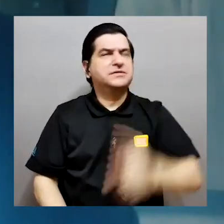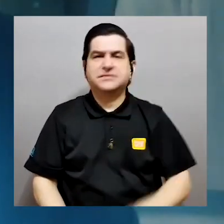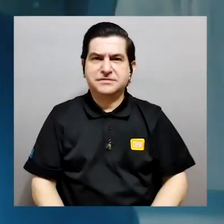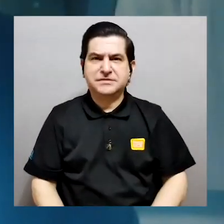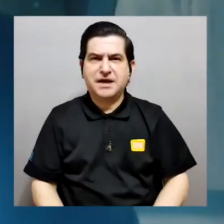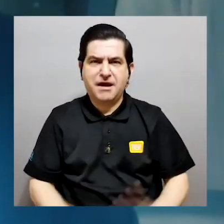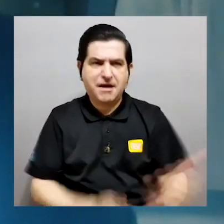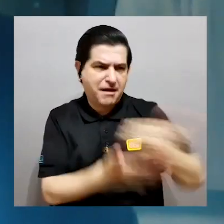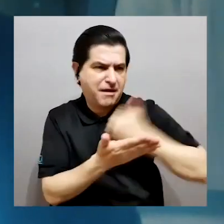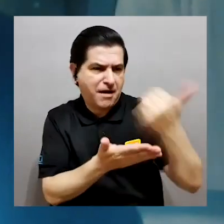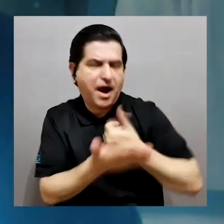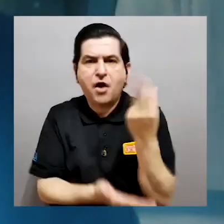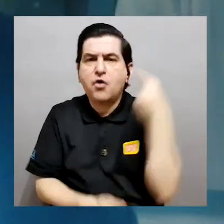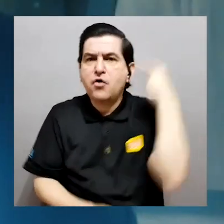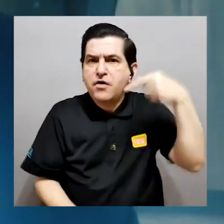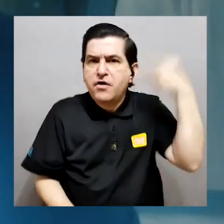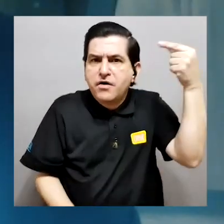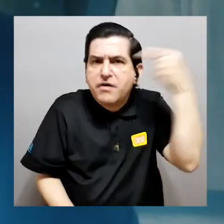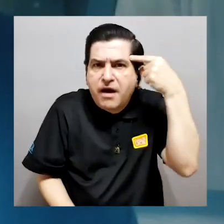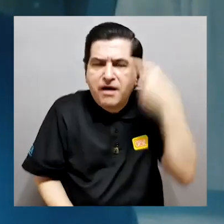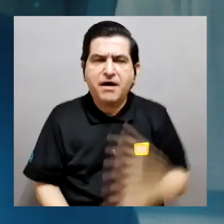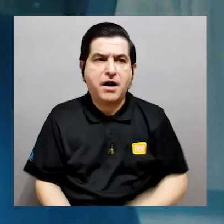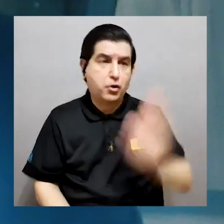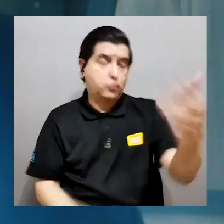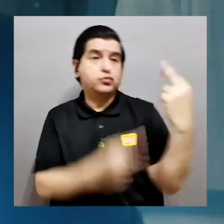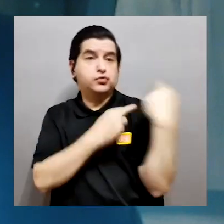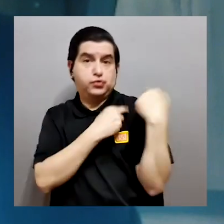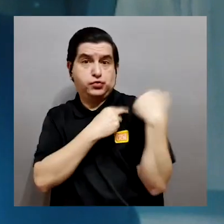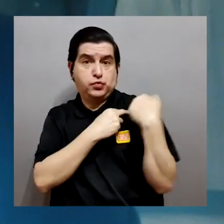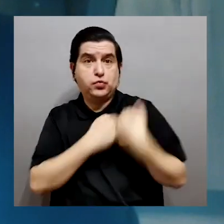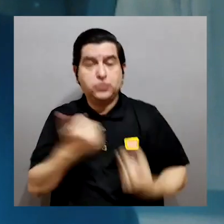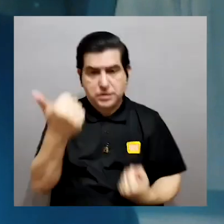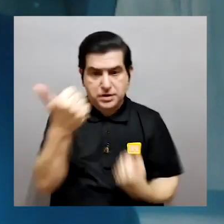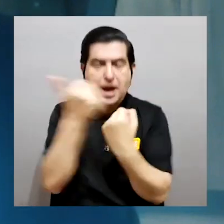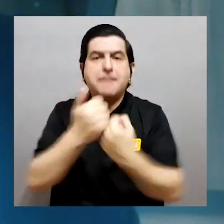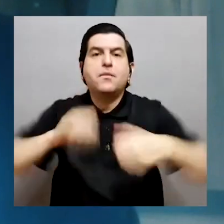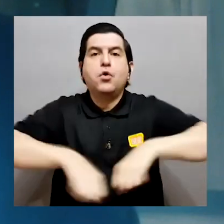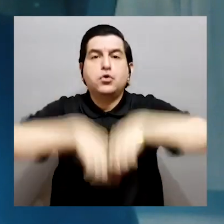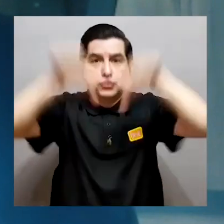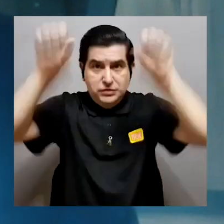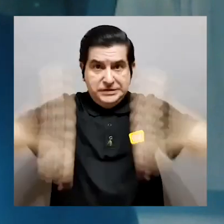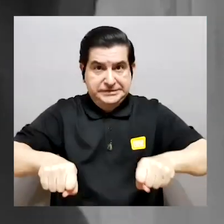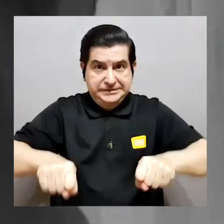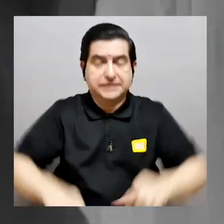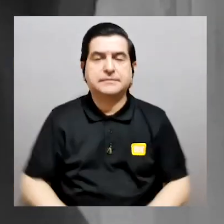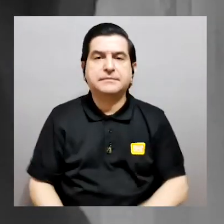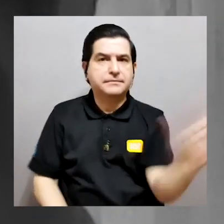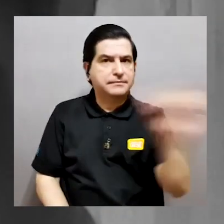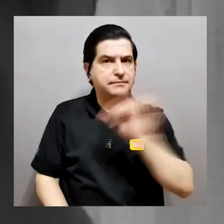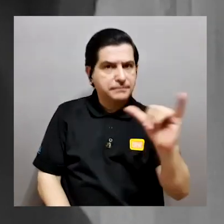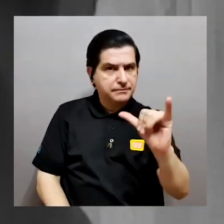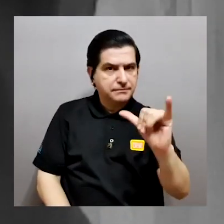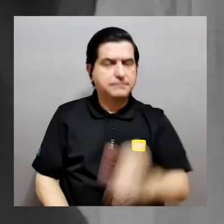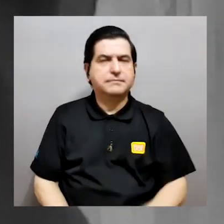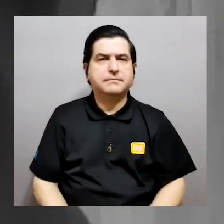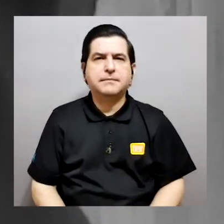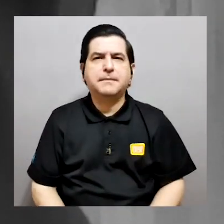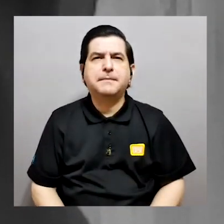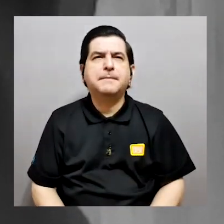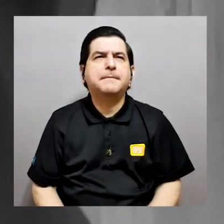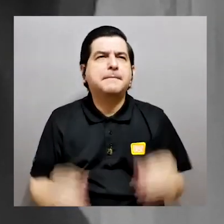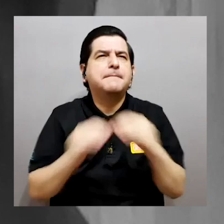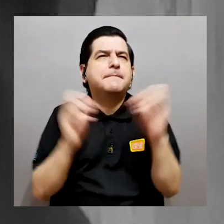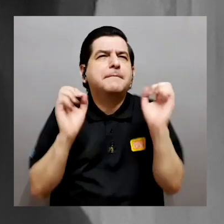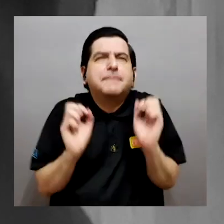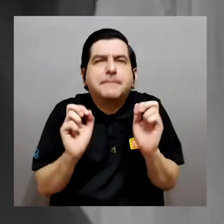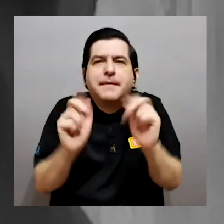de que vamos a ahorrarle recursos al Estado, ¿verdad?, por su responsabilidad subsidiaria con ese régimen, sino que es